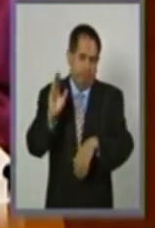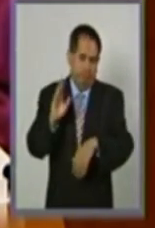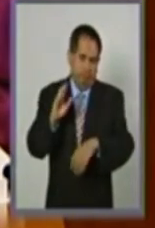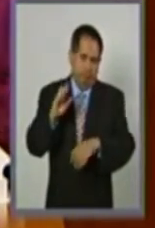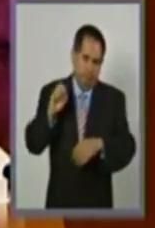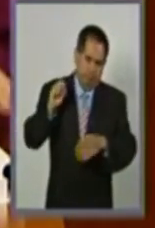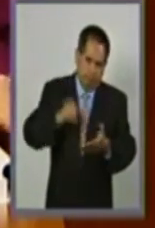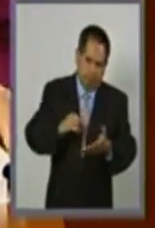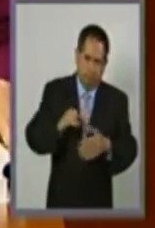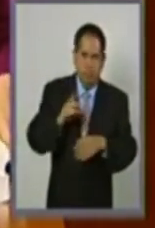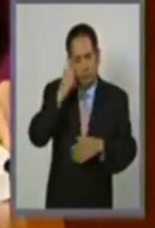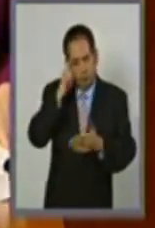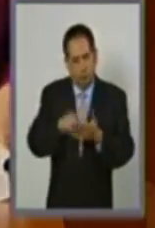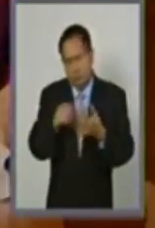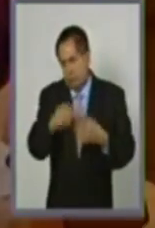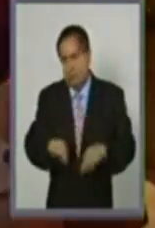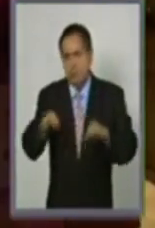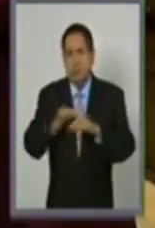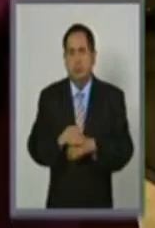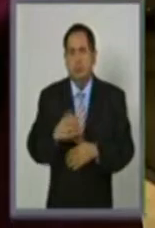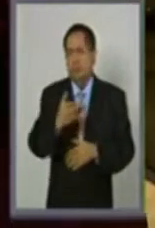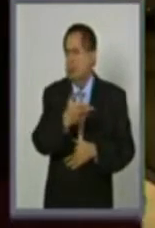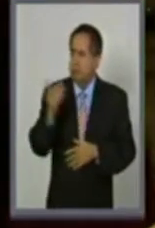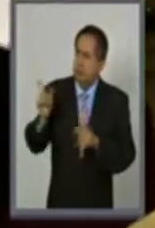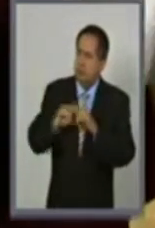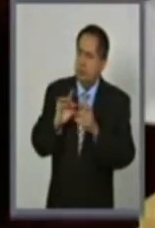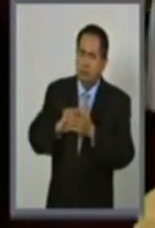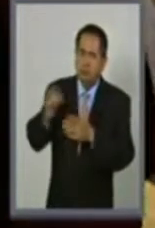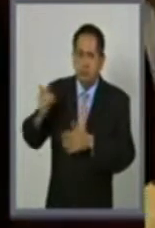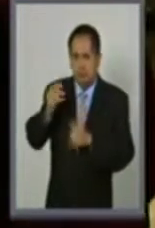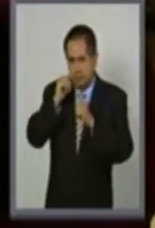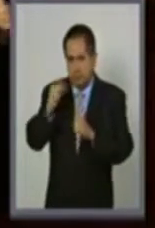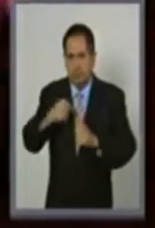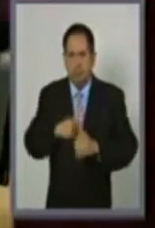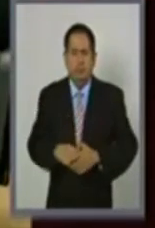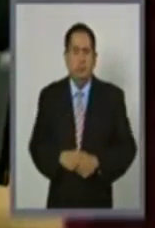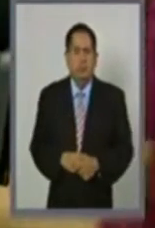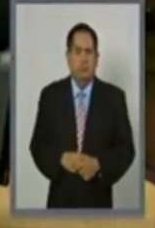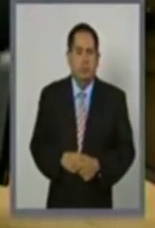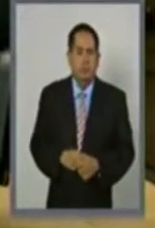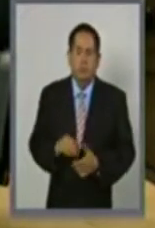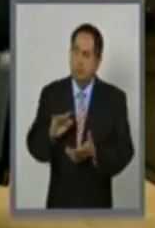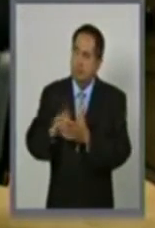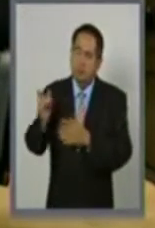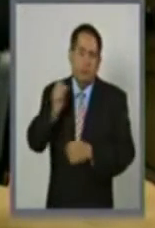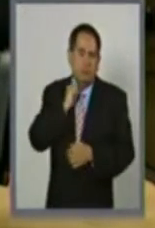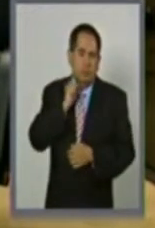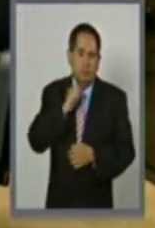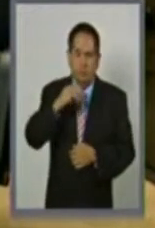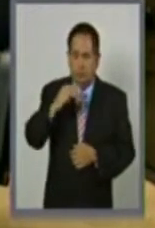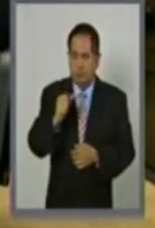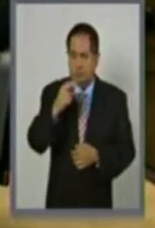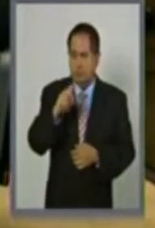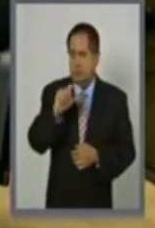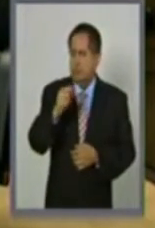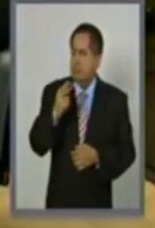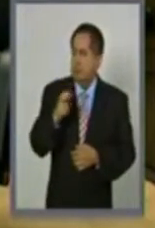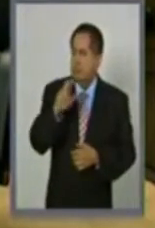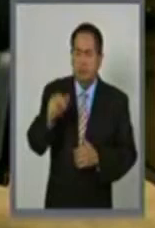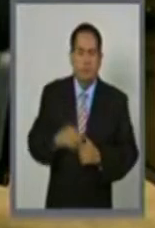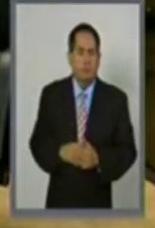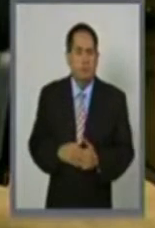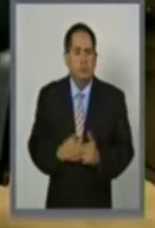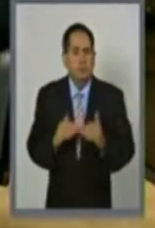de la más alta importancia. Es cuanto, señor presidente, muchas gracias por su atención. Gracias, senadora Marcela Guerra Castillo.